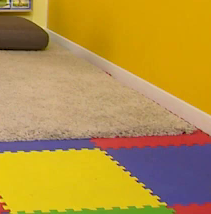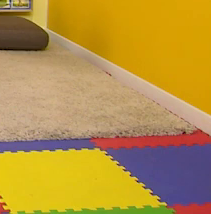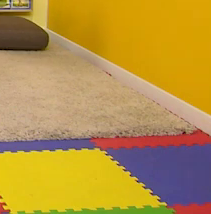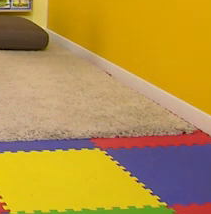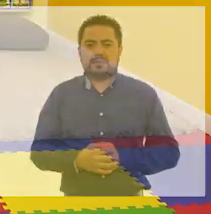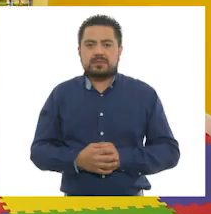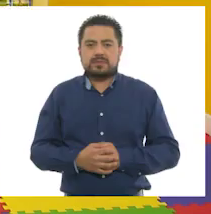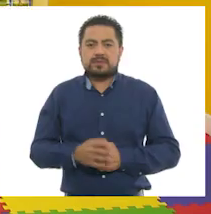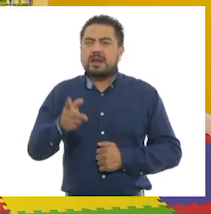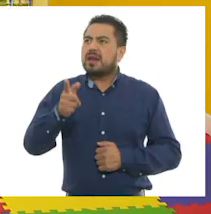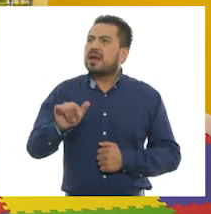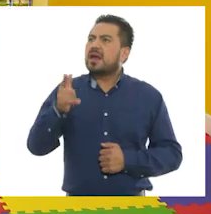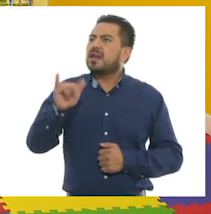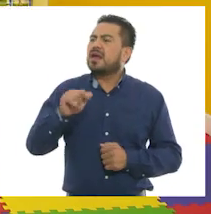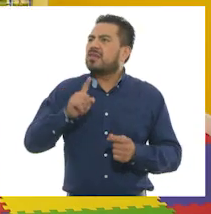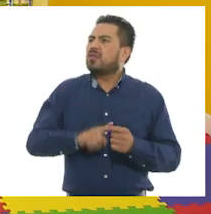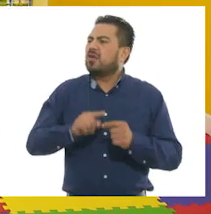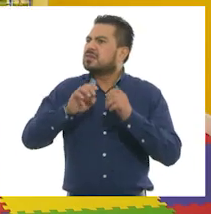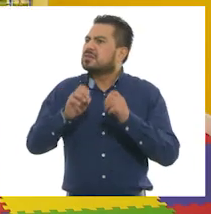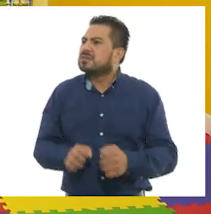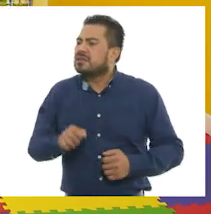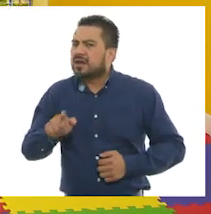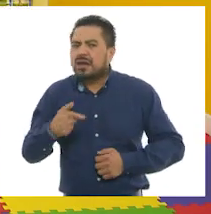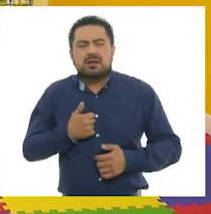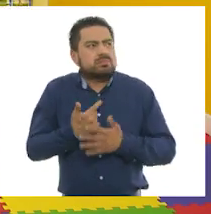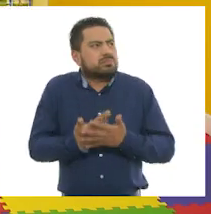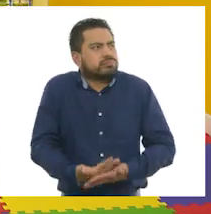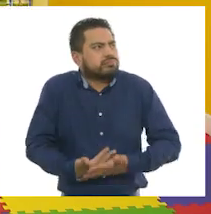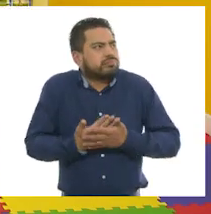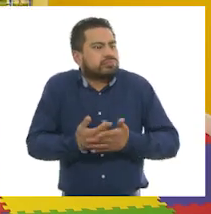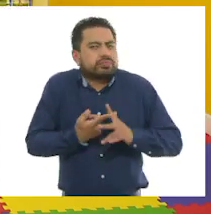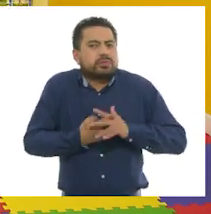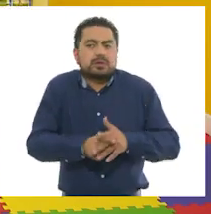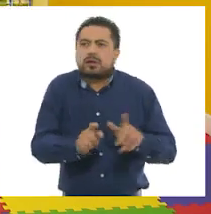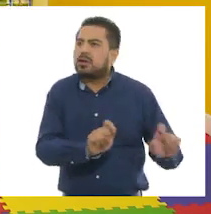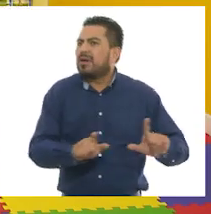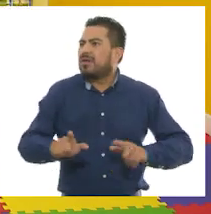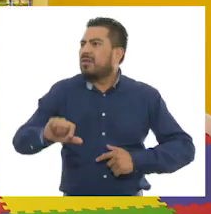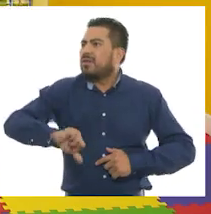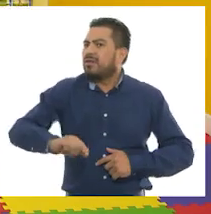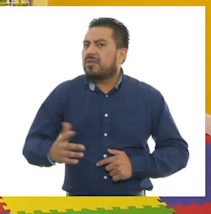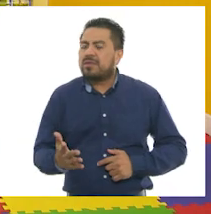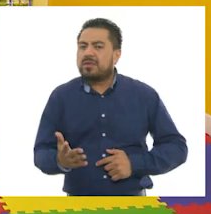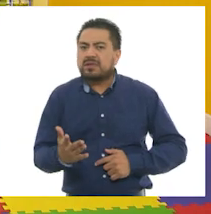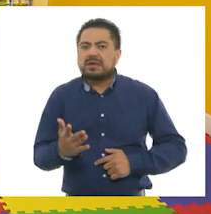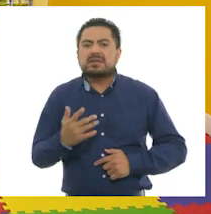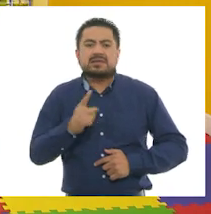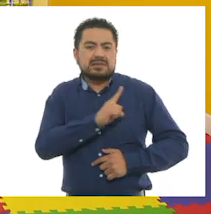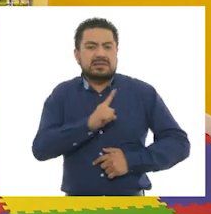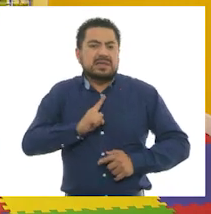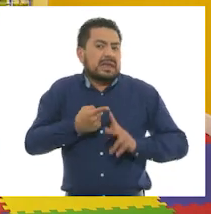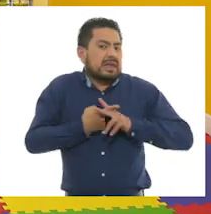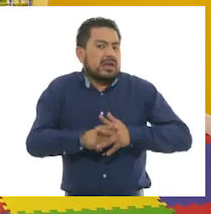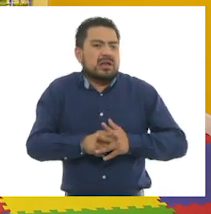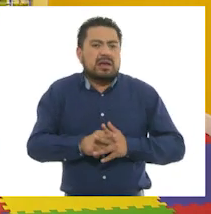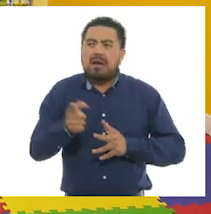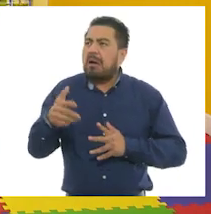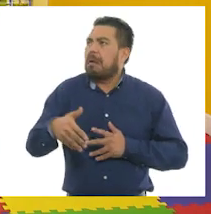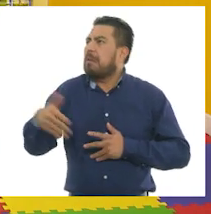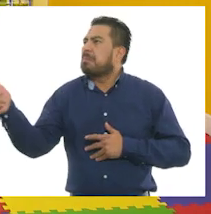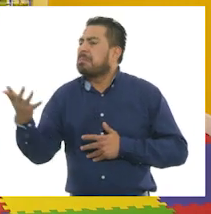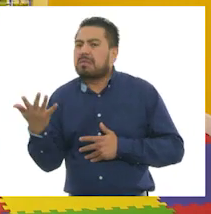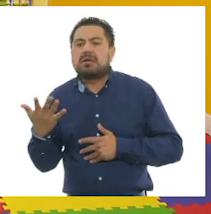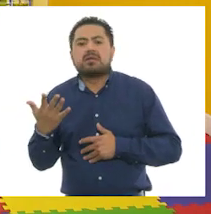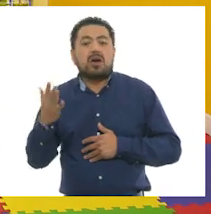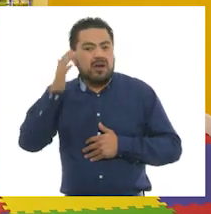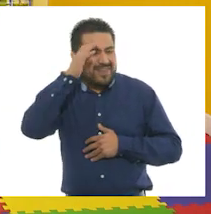¡Lili! ¿Dónde estabas? Te estaba esperando para iniciar el programa, pero tuve que empezarlo sin ti. ¡Ay!